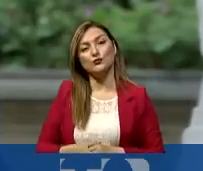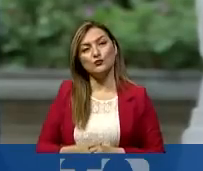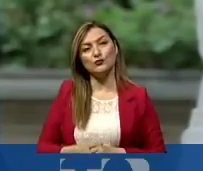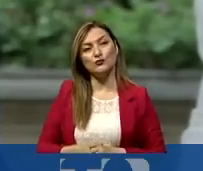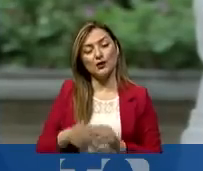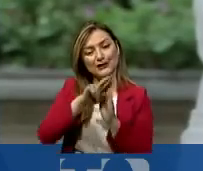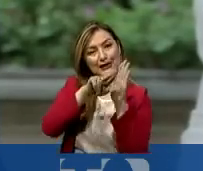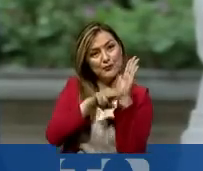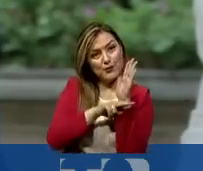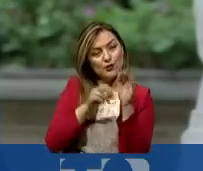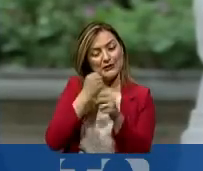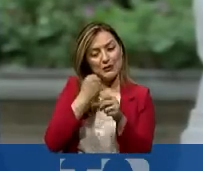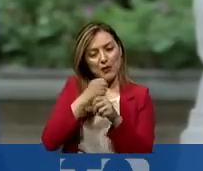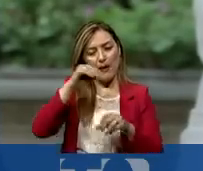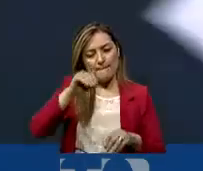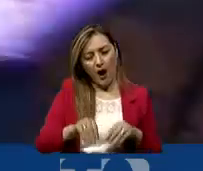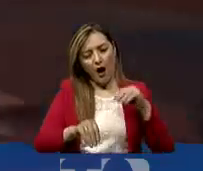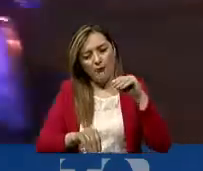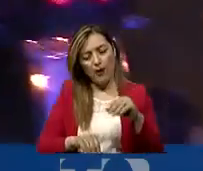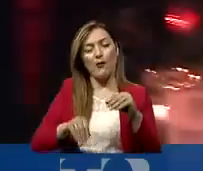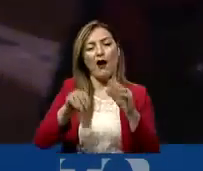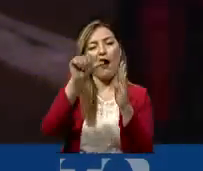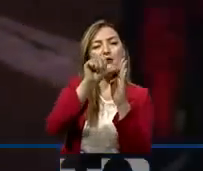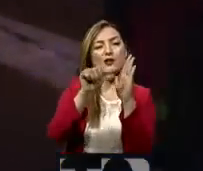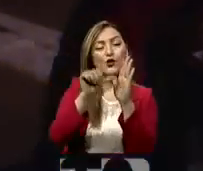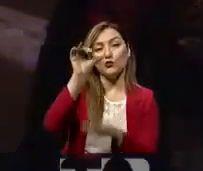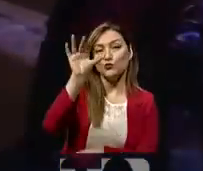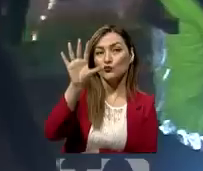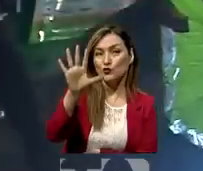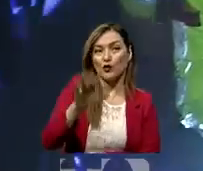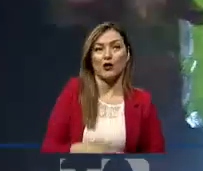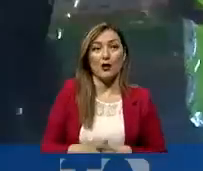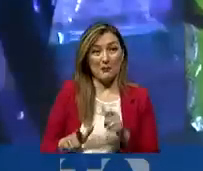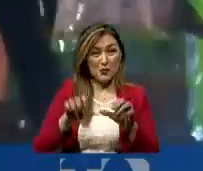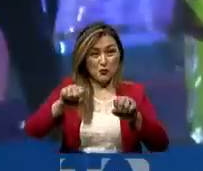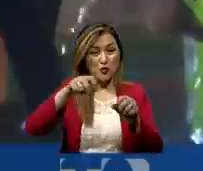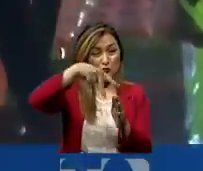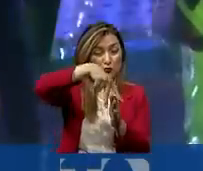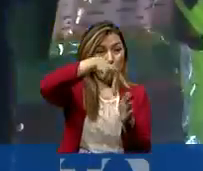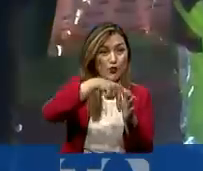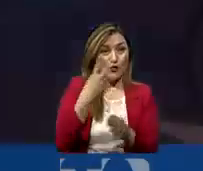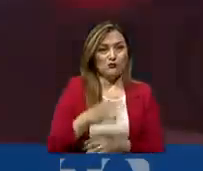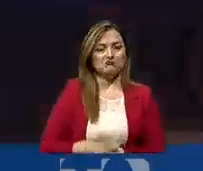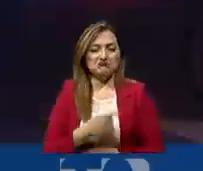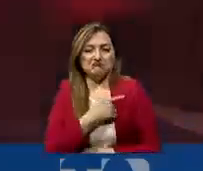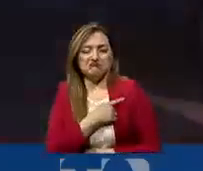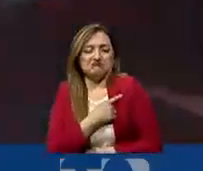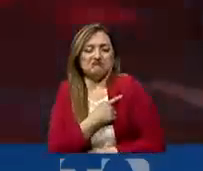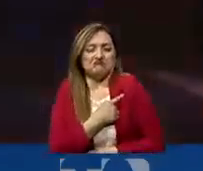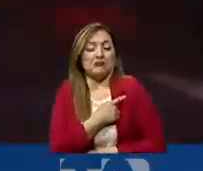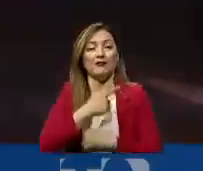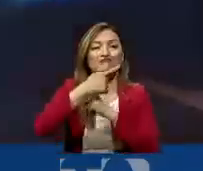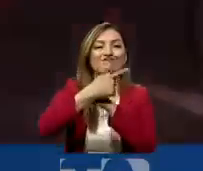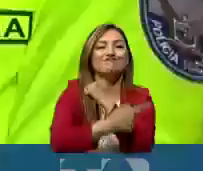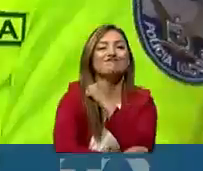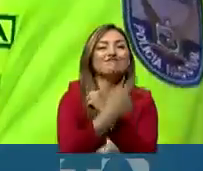este reglamento que tiene 5 artículos. Si se infringe esta disposición, los conductores serán sancionados de acuerdo con